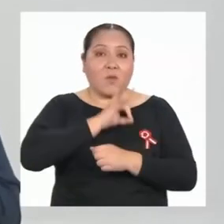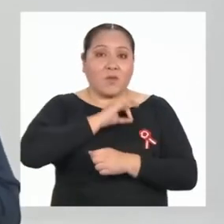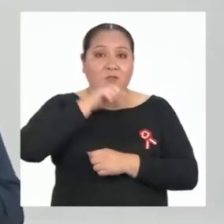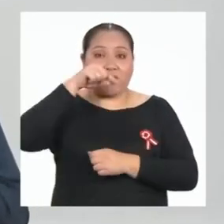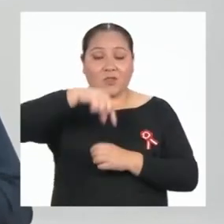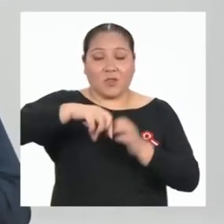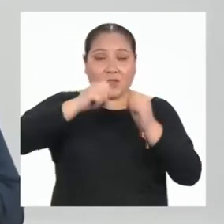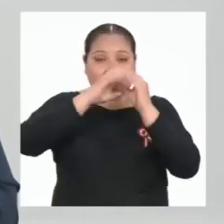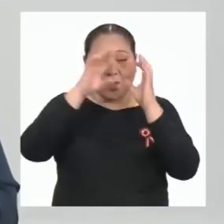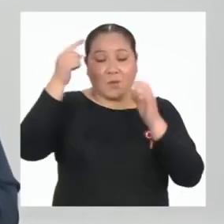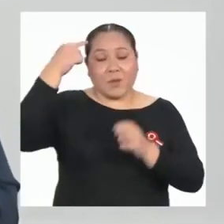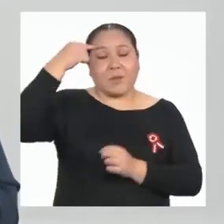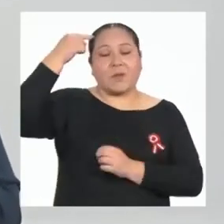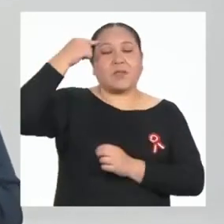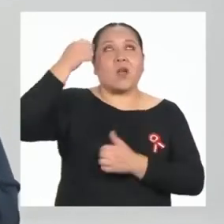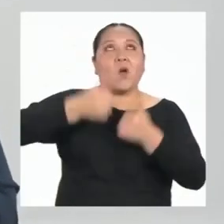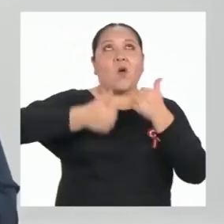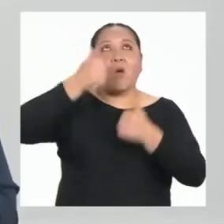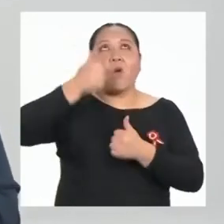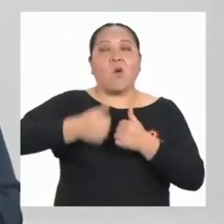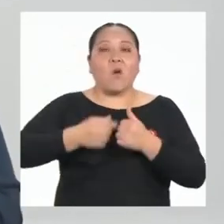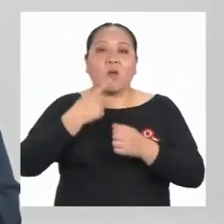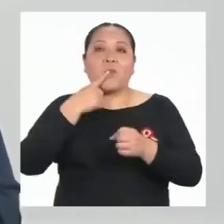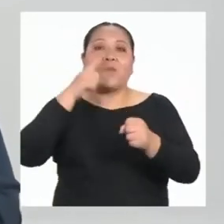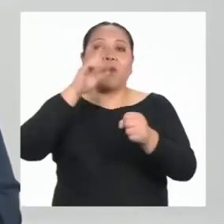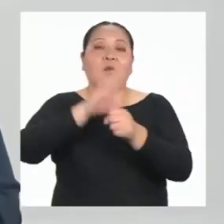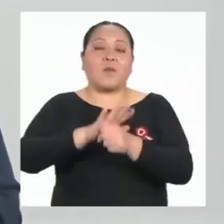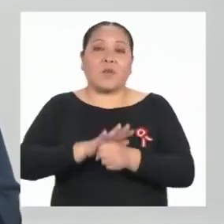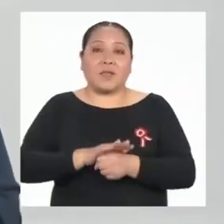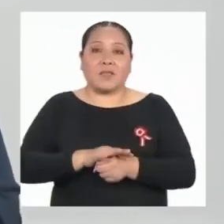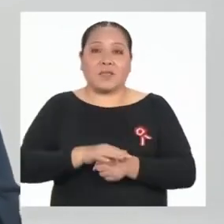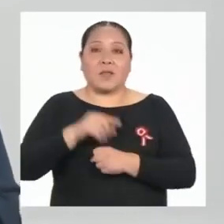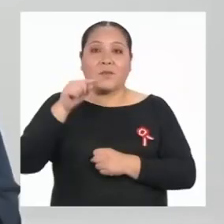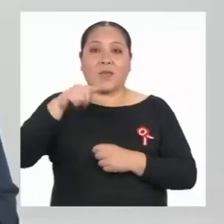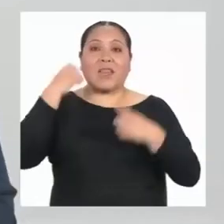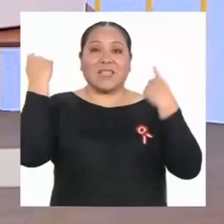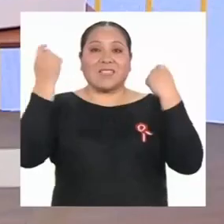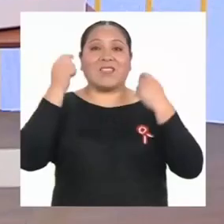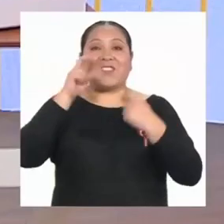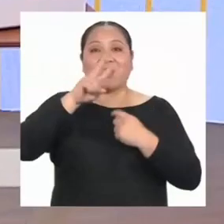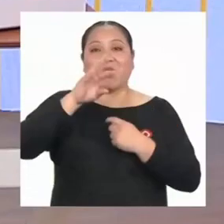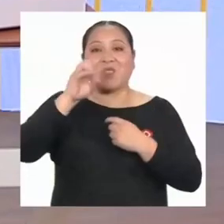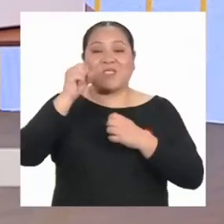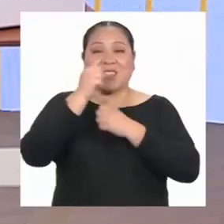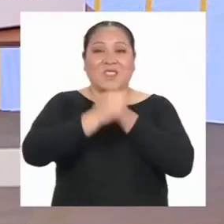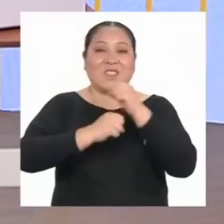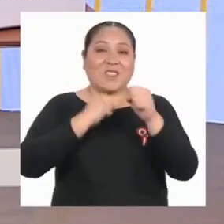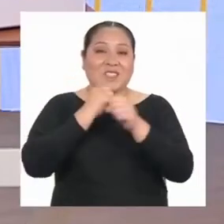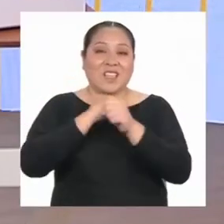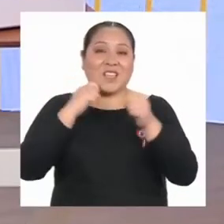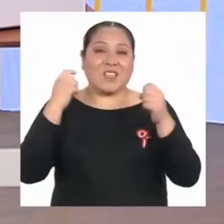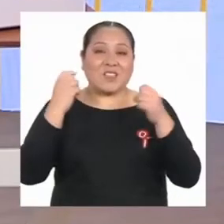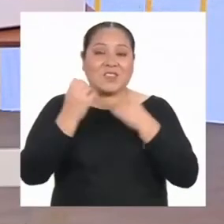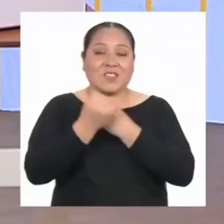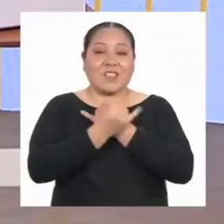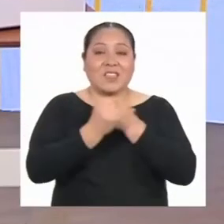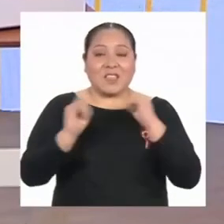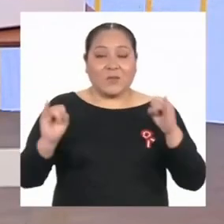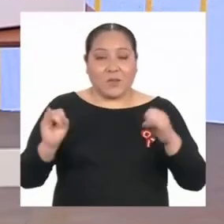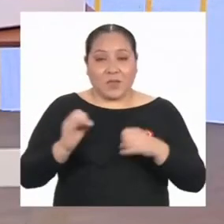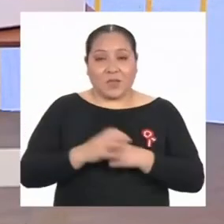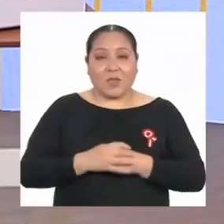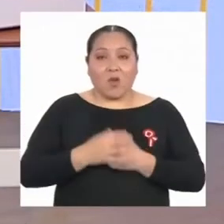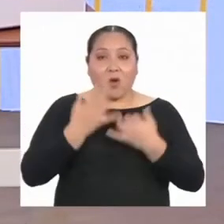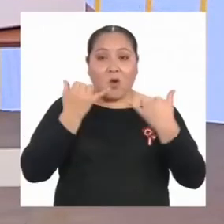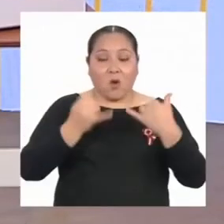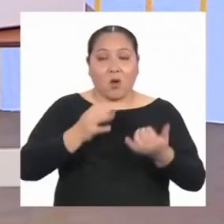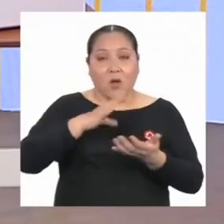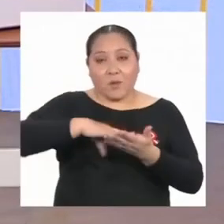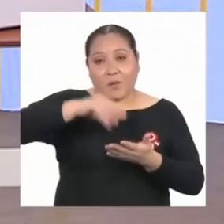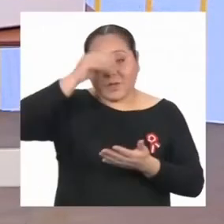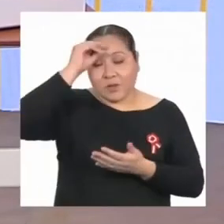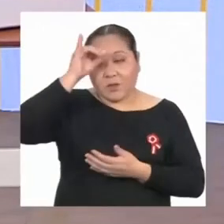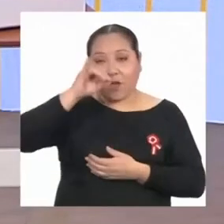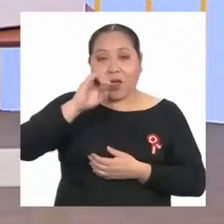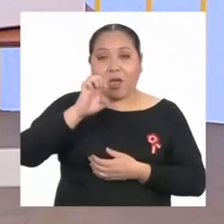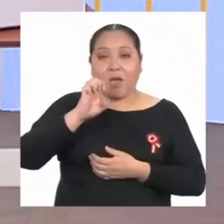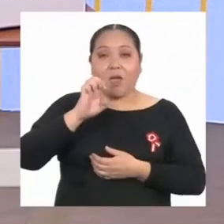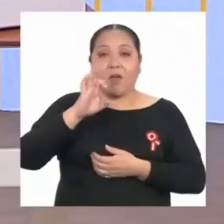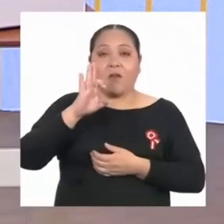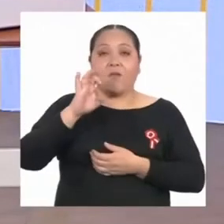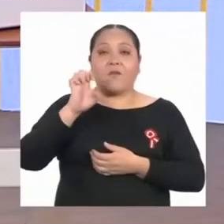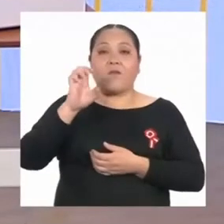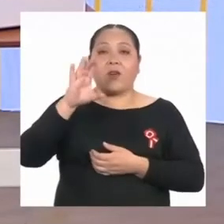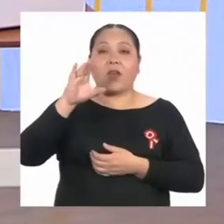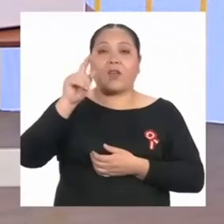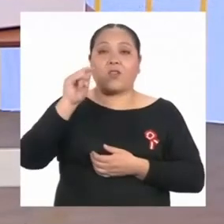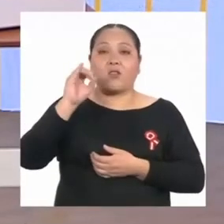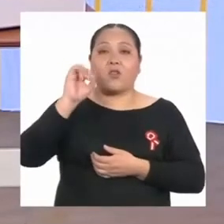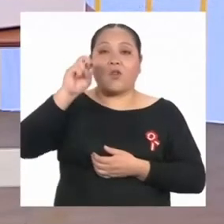ir pensando cuál puede ser su compromiso para el Bicentenario. Hoy hemos aprendido sobre el efecto invernadero y el impacto que tiene